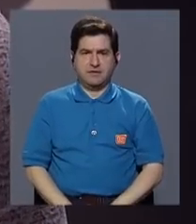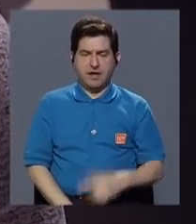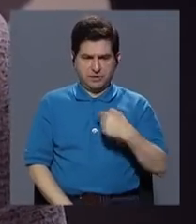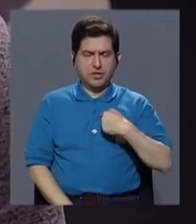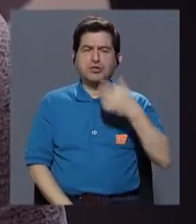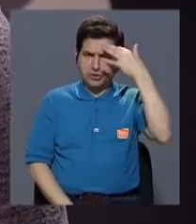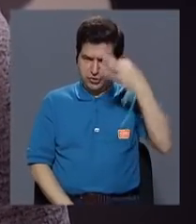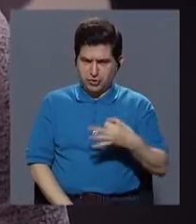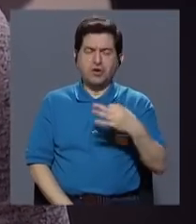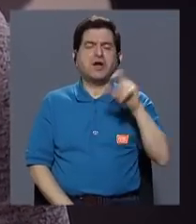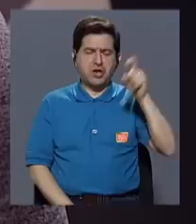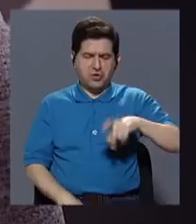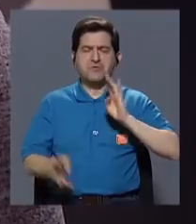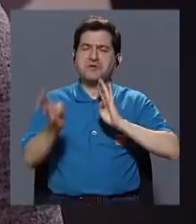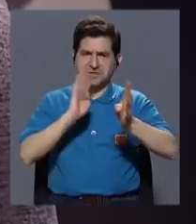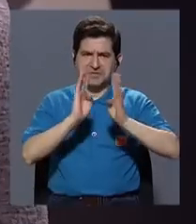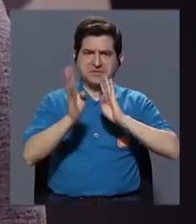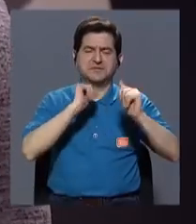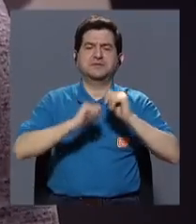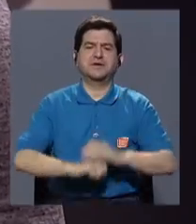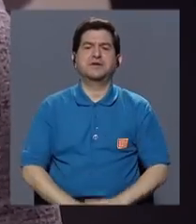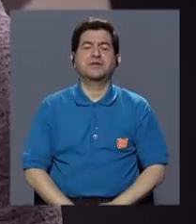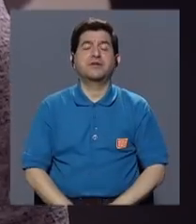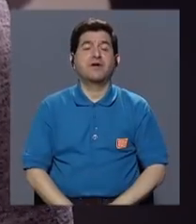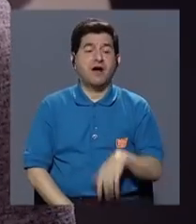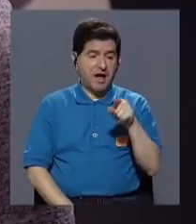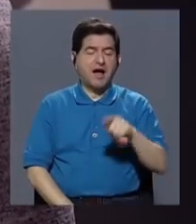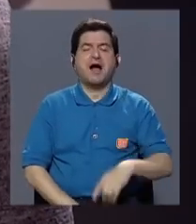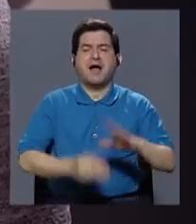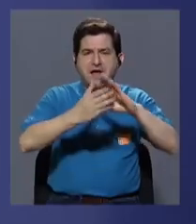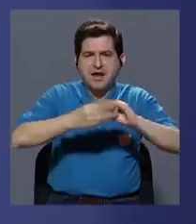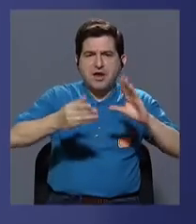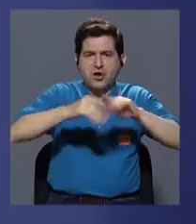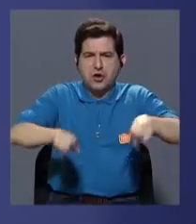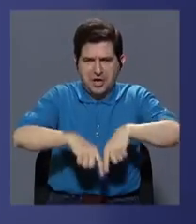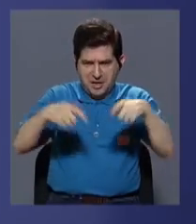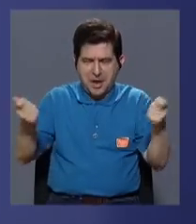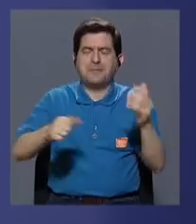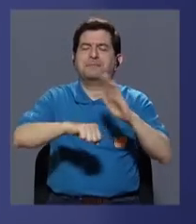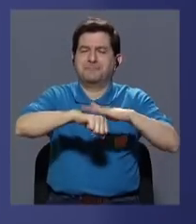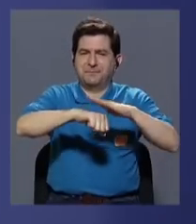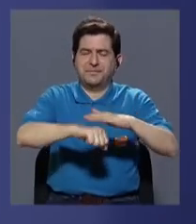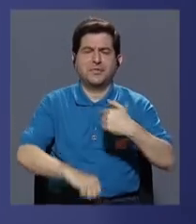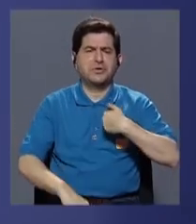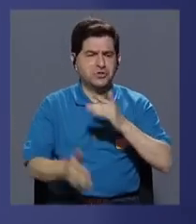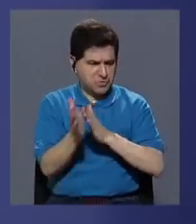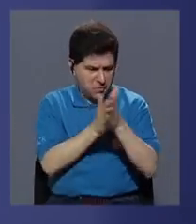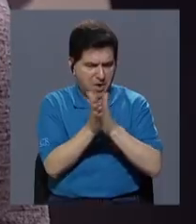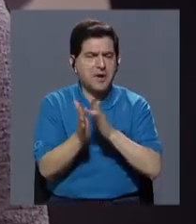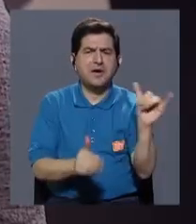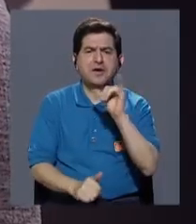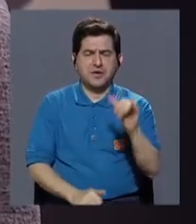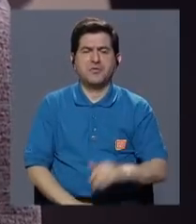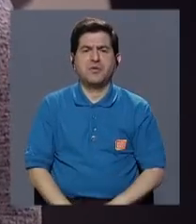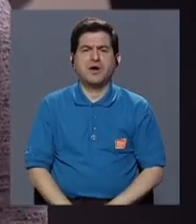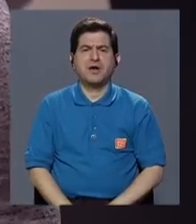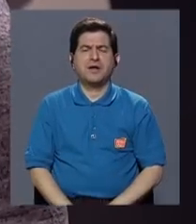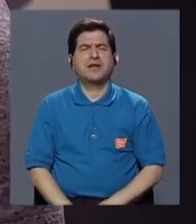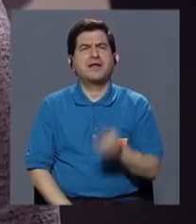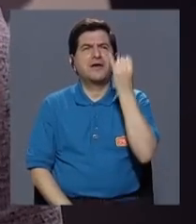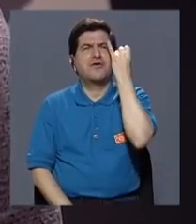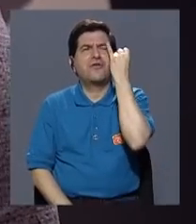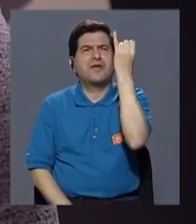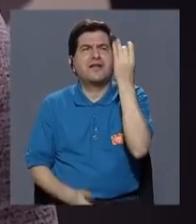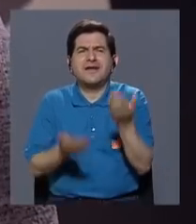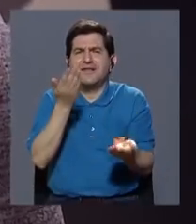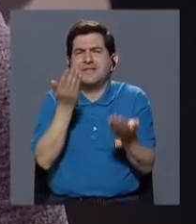estoy convencida que se tiene que hablar y bueno la crónica me la da entonces lo aproveché también con con el norte un